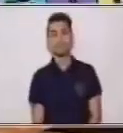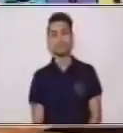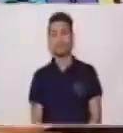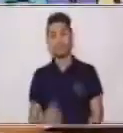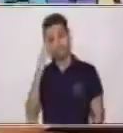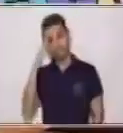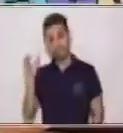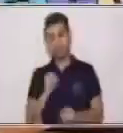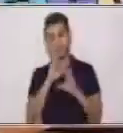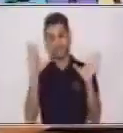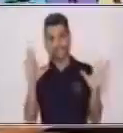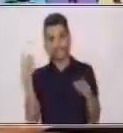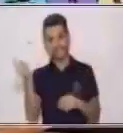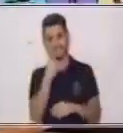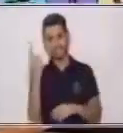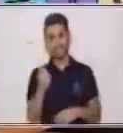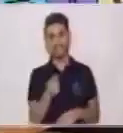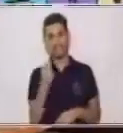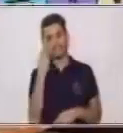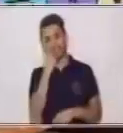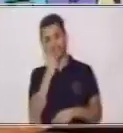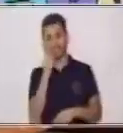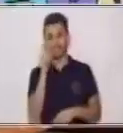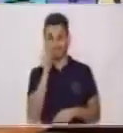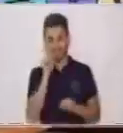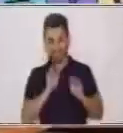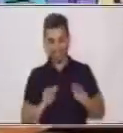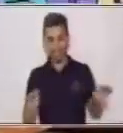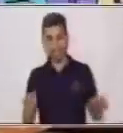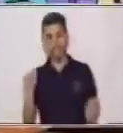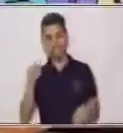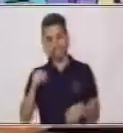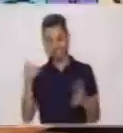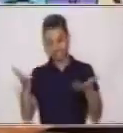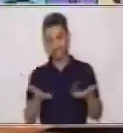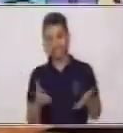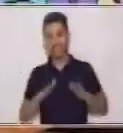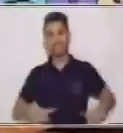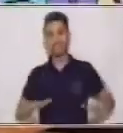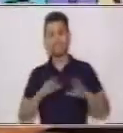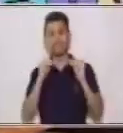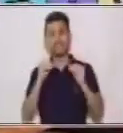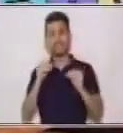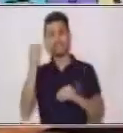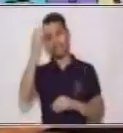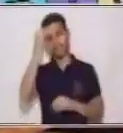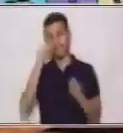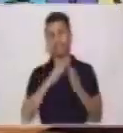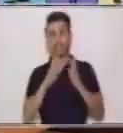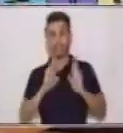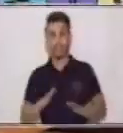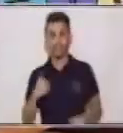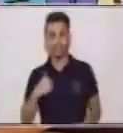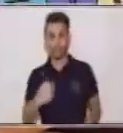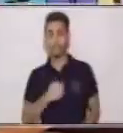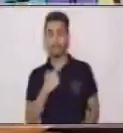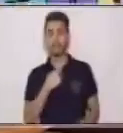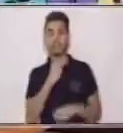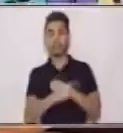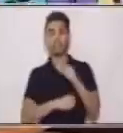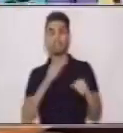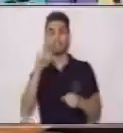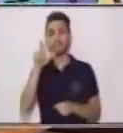Buenos días, chicos y chicas, bienvenidos a este espacio educativo Aprendo en Casa. Mi nombre es Flor y en esta oportunidad estaremos aprendiendo el tema